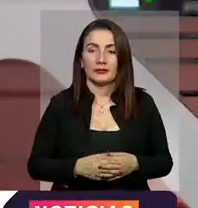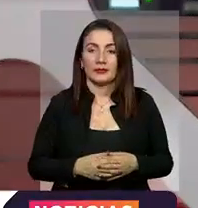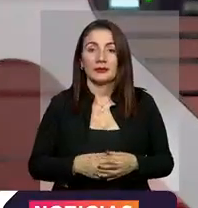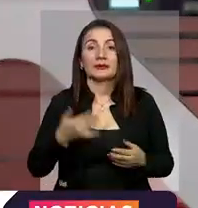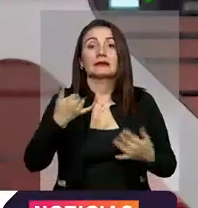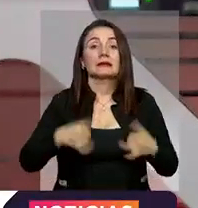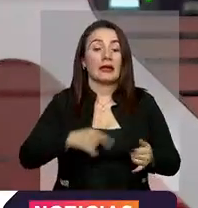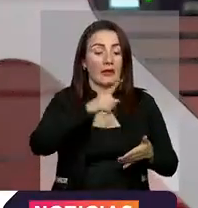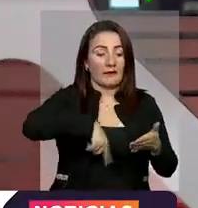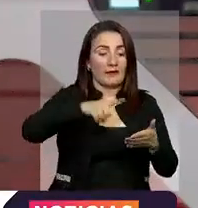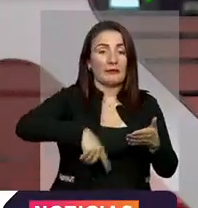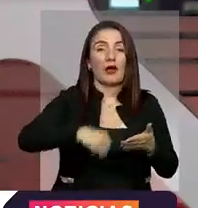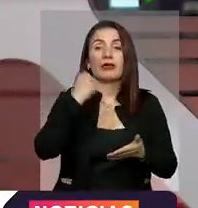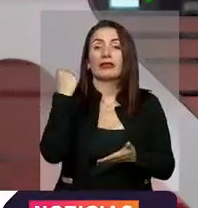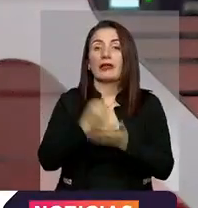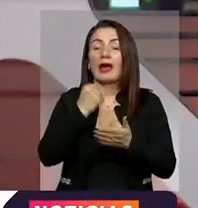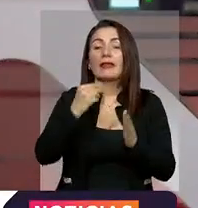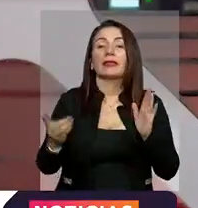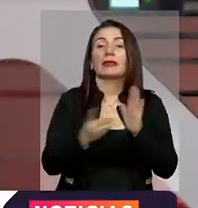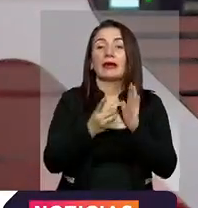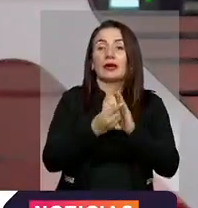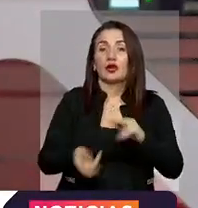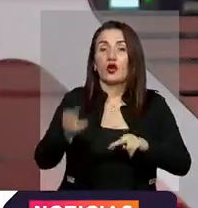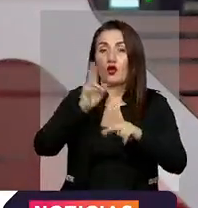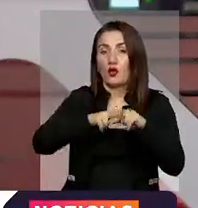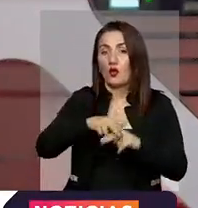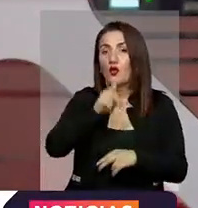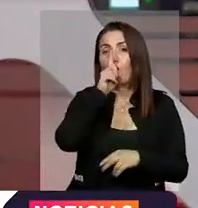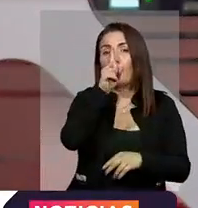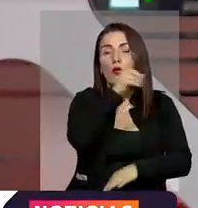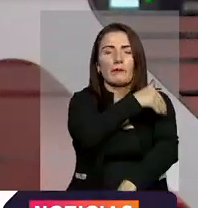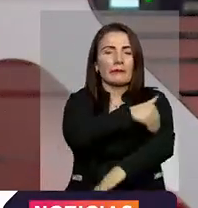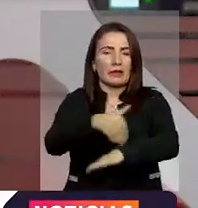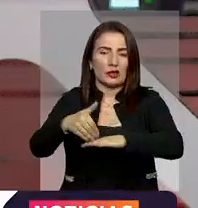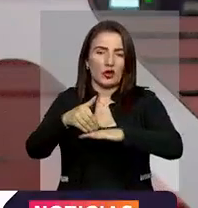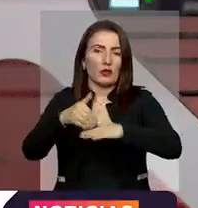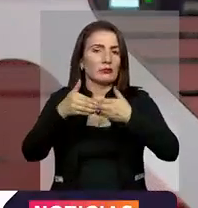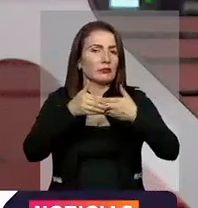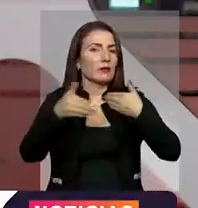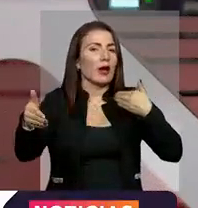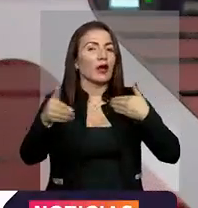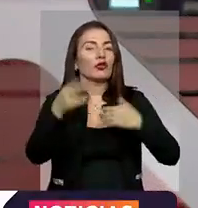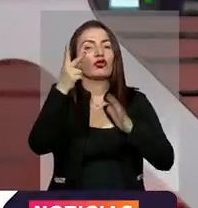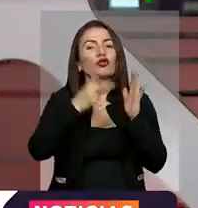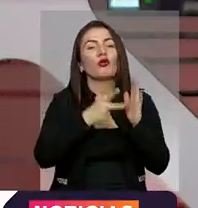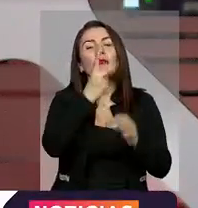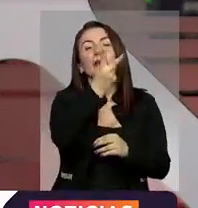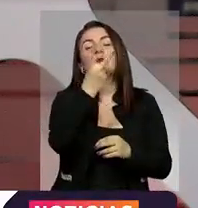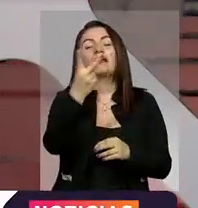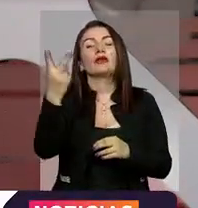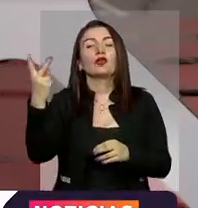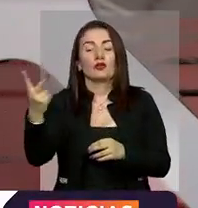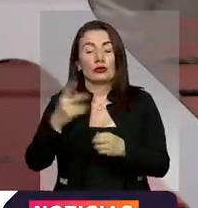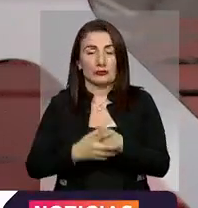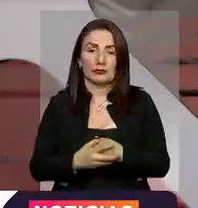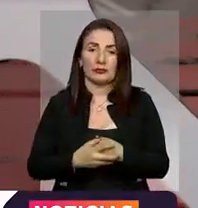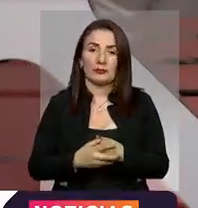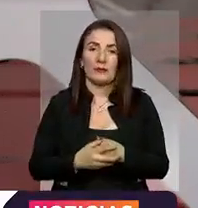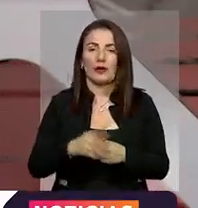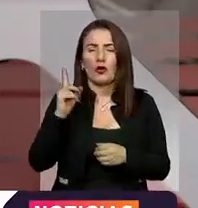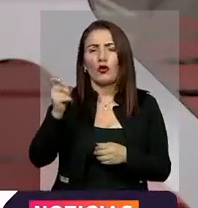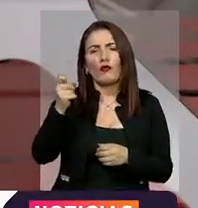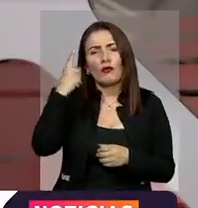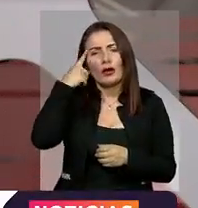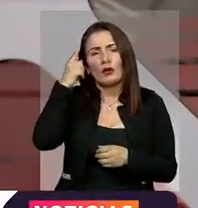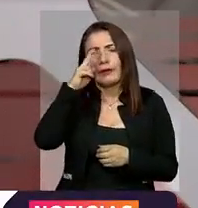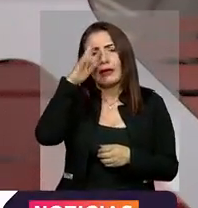Ya quedó firmado el decreto que establece el incremento salarial de 1 millón de pesos que empezará a regir a partir de 2022. Paralelo a esto, el Gobierno